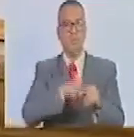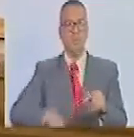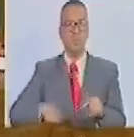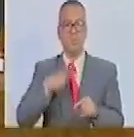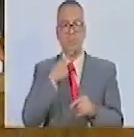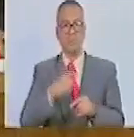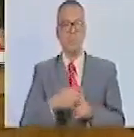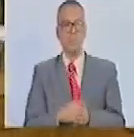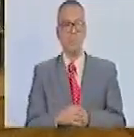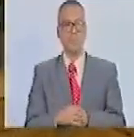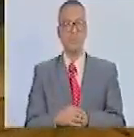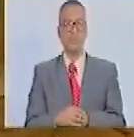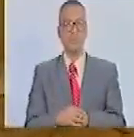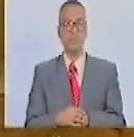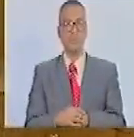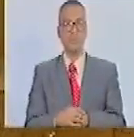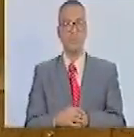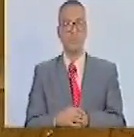presidente.